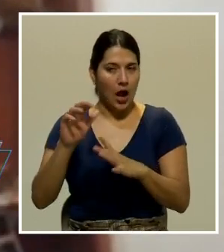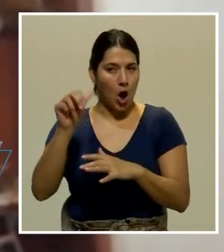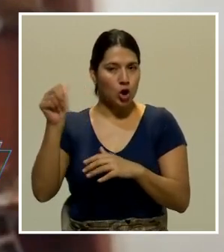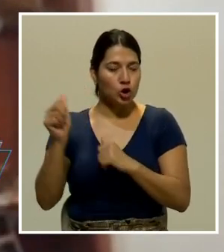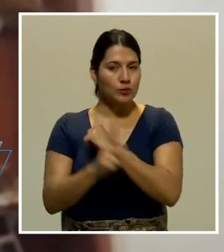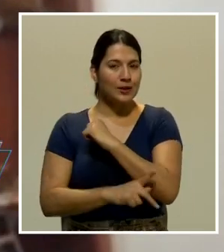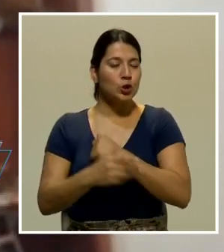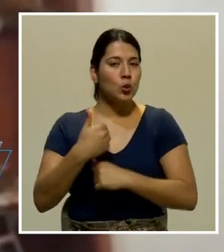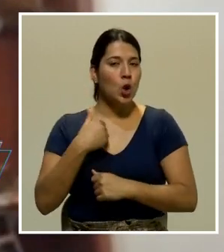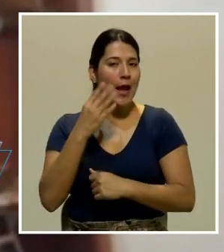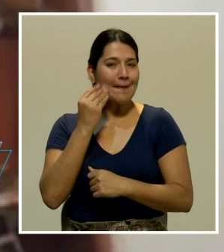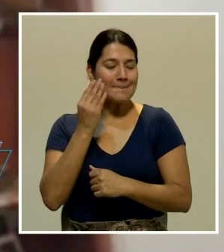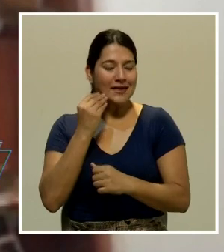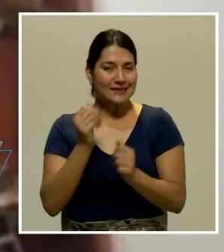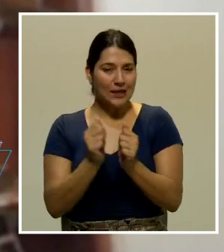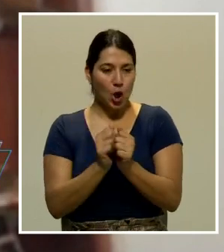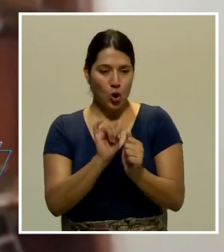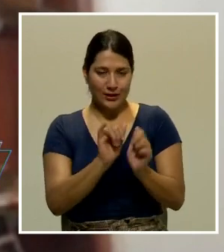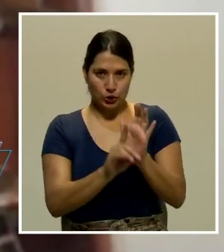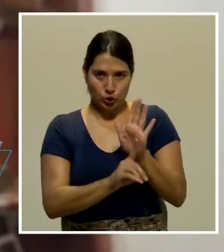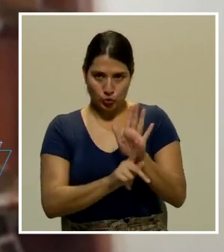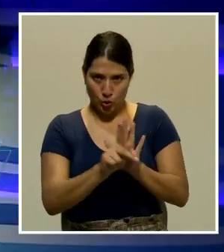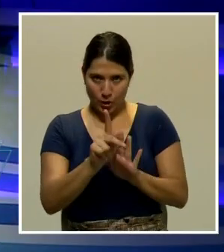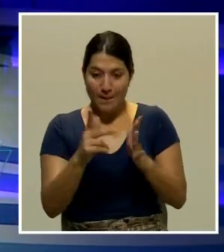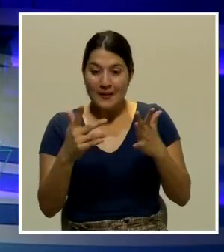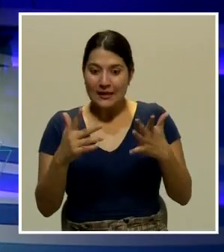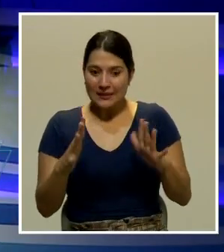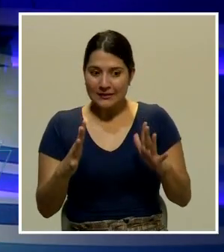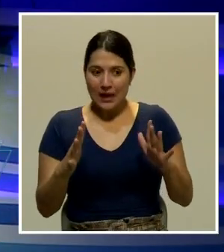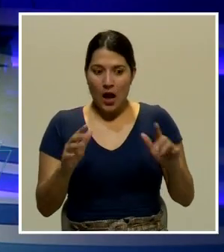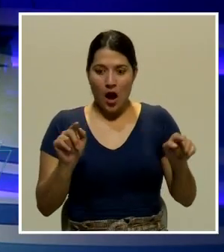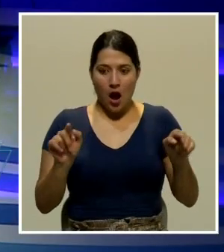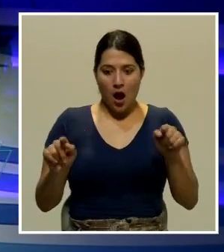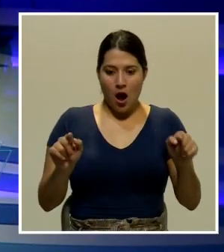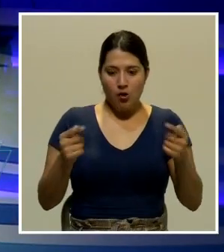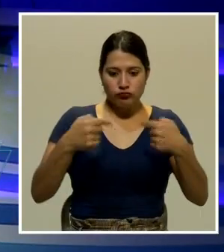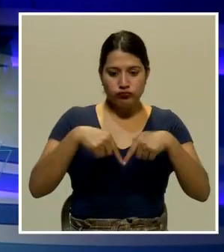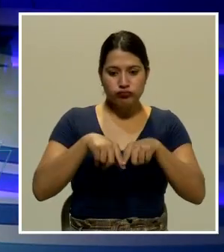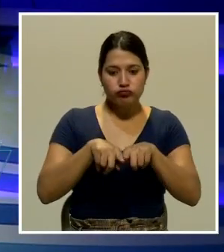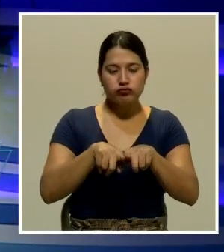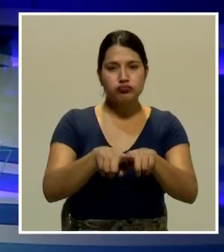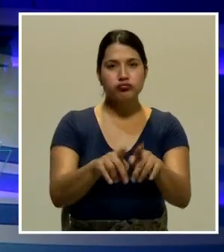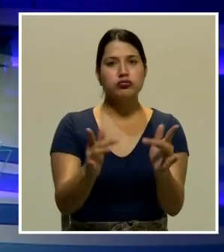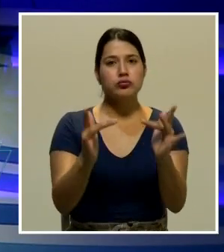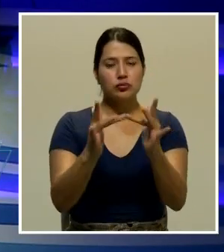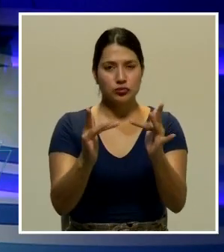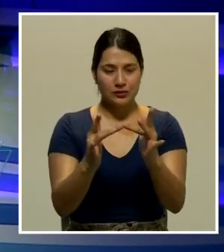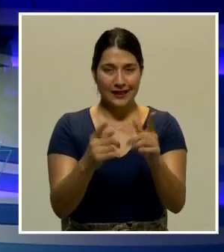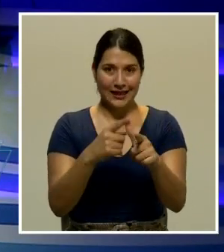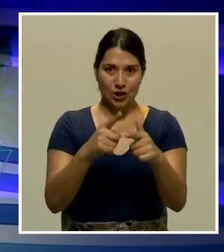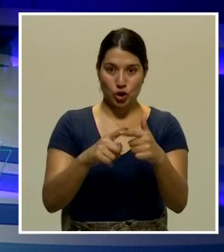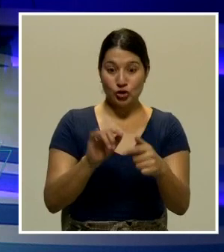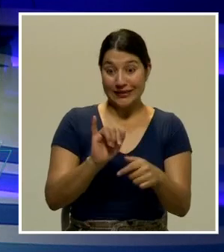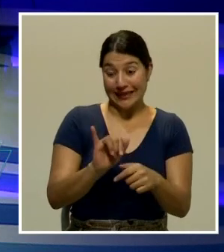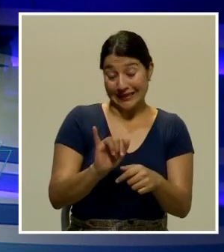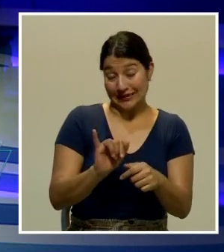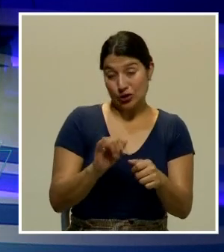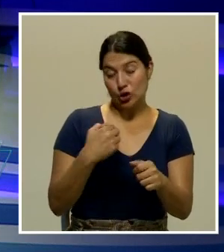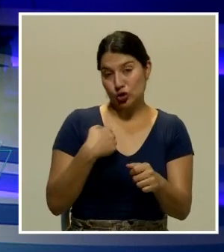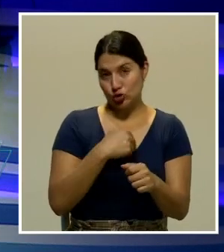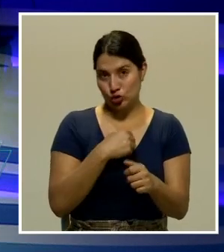donde ya se han integrado estos procesos, donde ya se trabaja de una manera distinta y eso sería lo que estaríamos